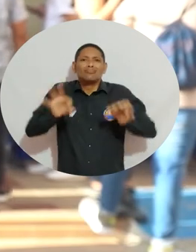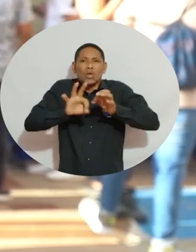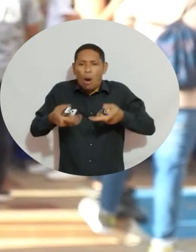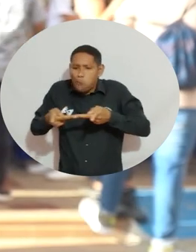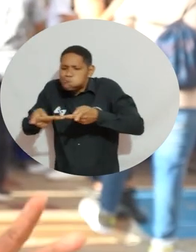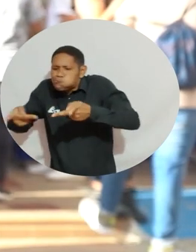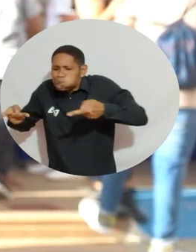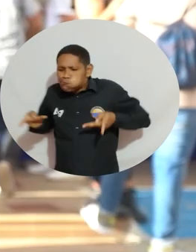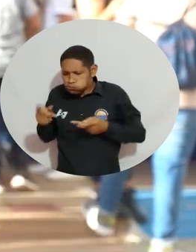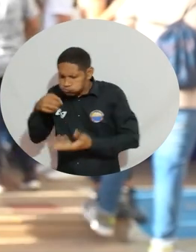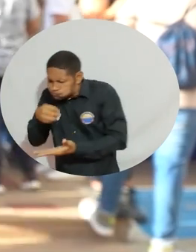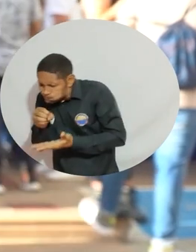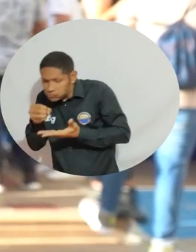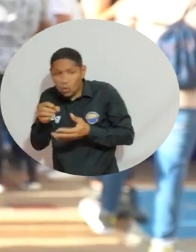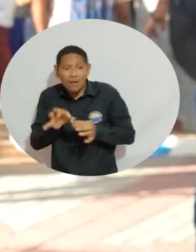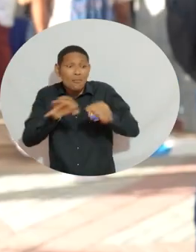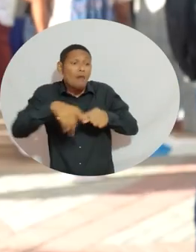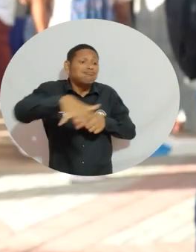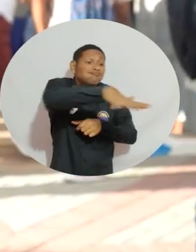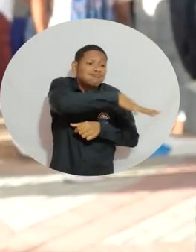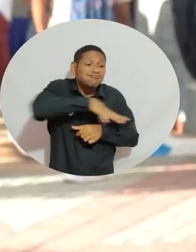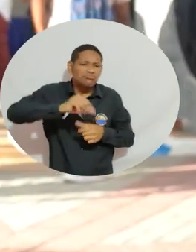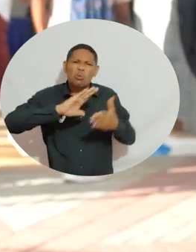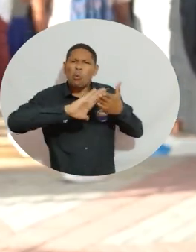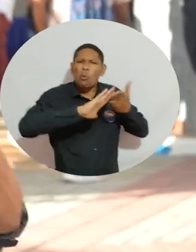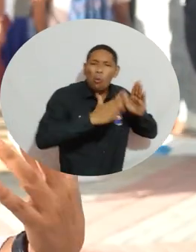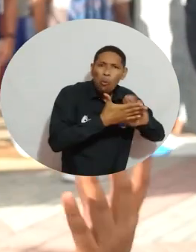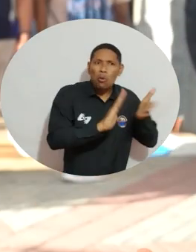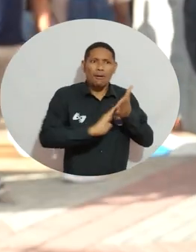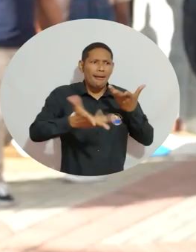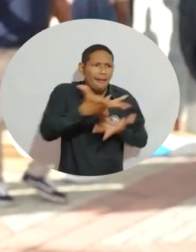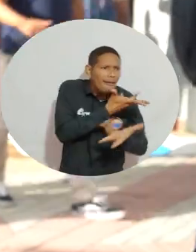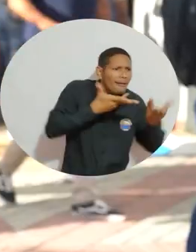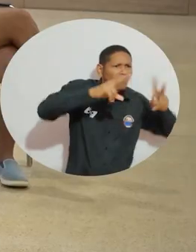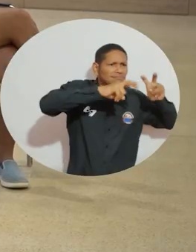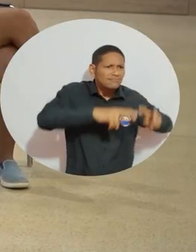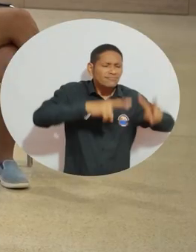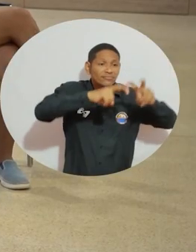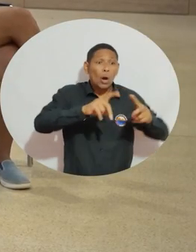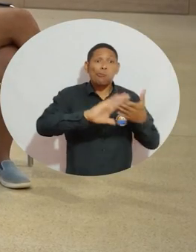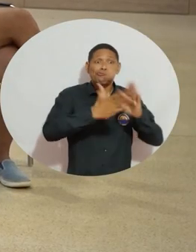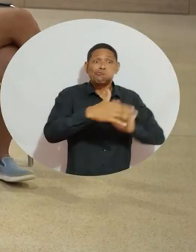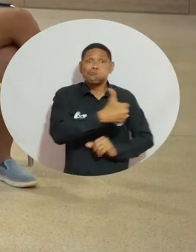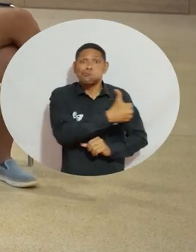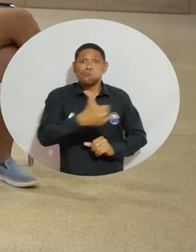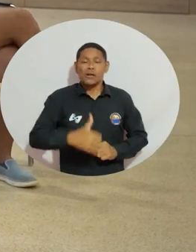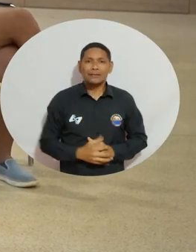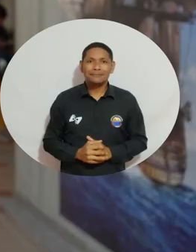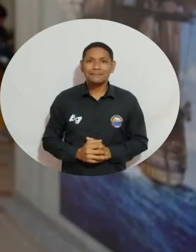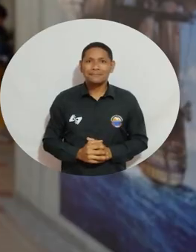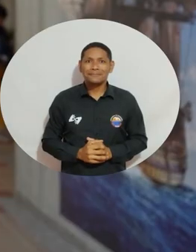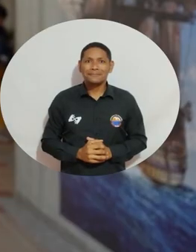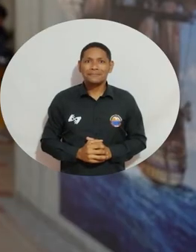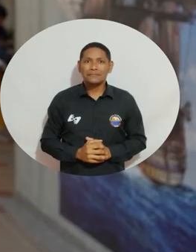estar en un laboratorio o a estar en campo, pero a veces nos olvidamos de que nuestras investigaciones las hacemos en comunidades, que las las hacemos en ambientes donde las comunidades están